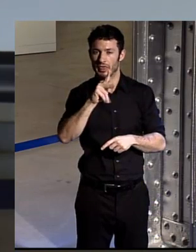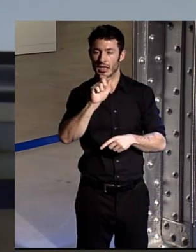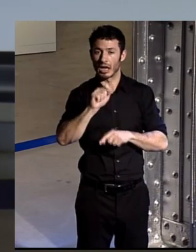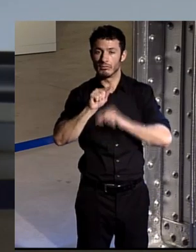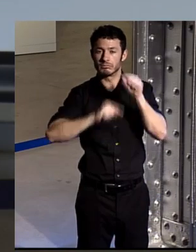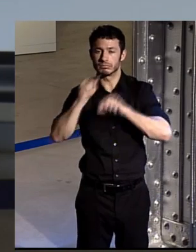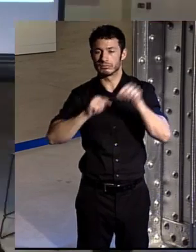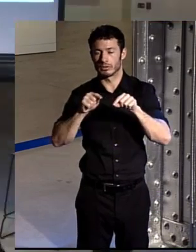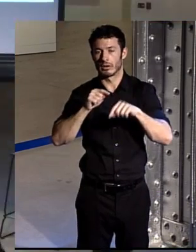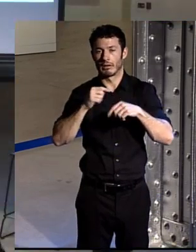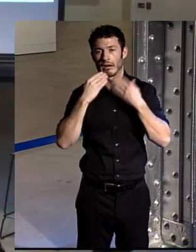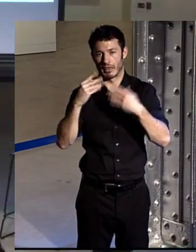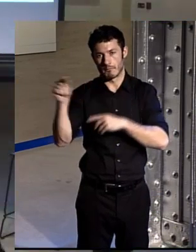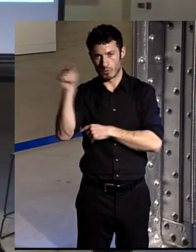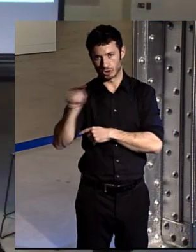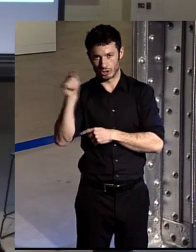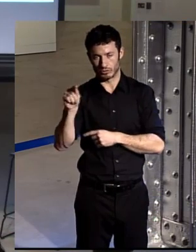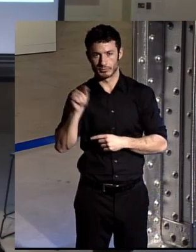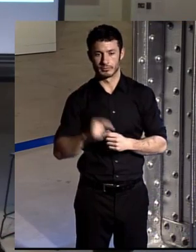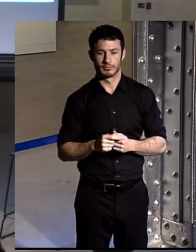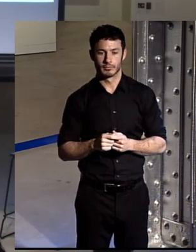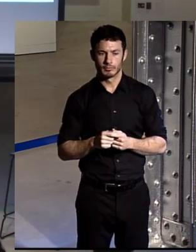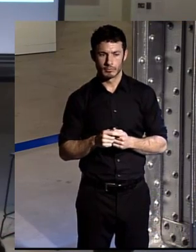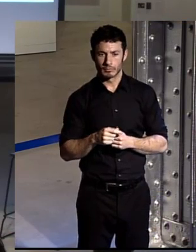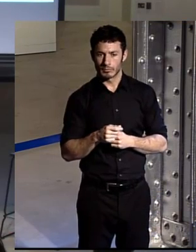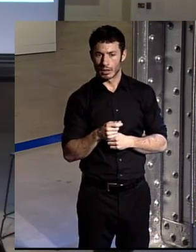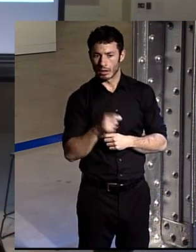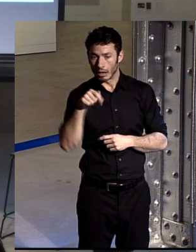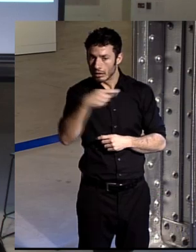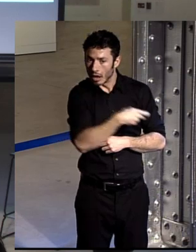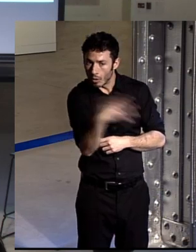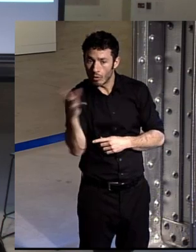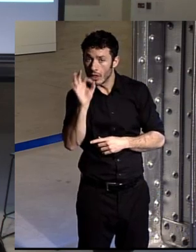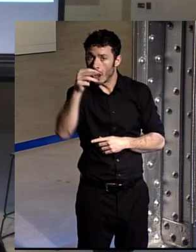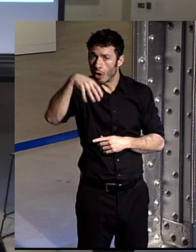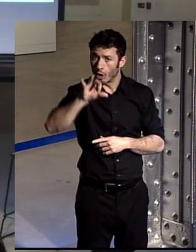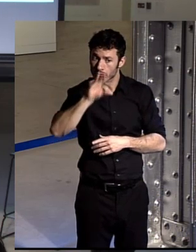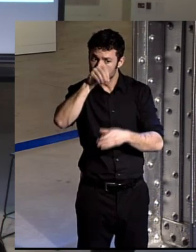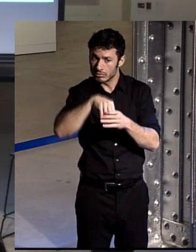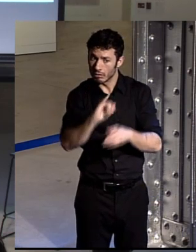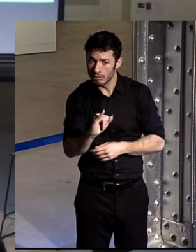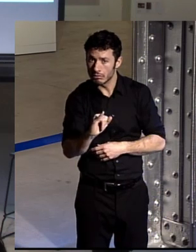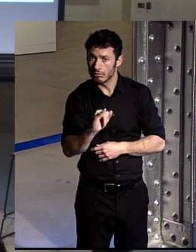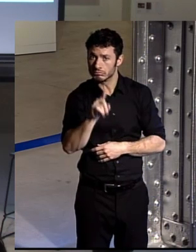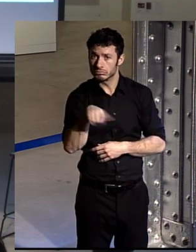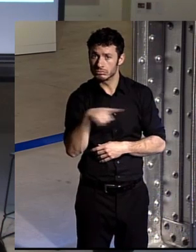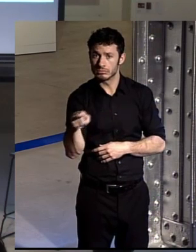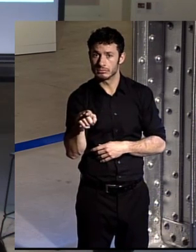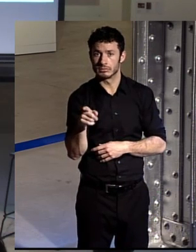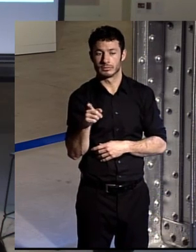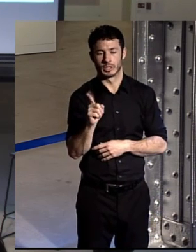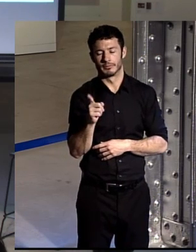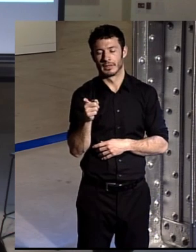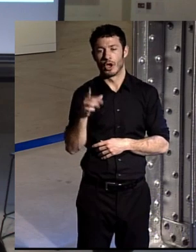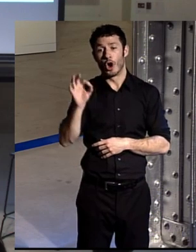es el problema en todo esto? No sé si aquí hay alguien de la Organización Mundial de la Salud. Bien. Bueno, la Organización Mundial de la Salud la ha cagado en más